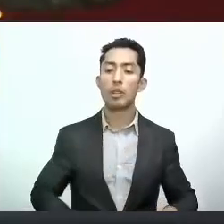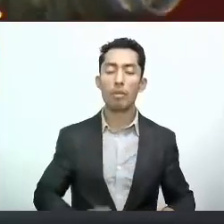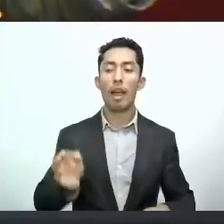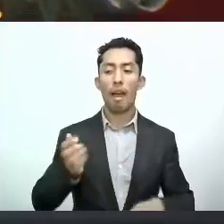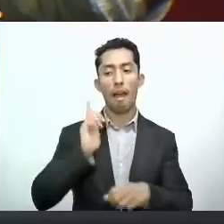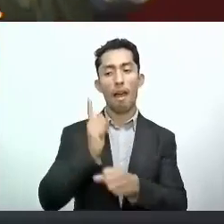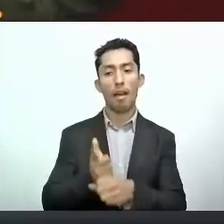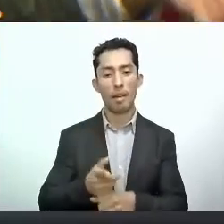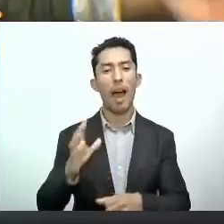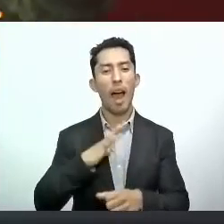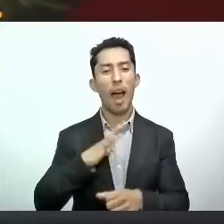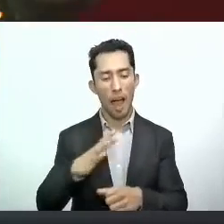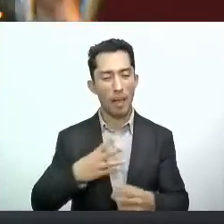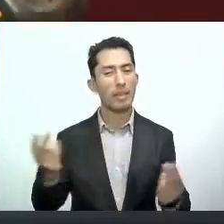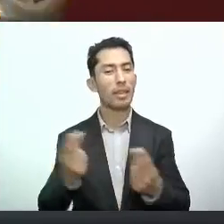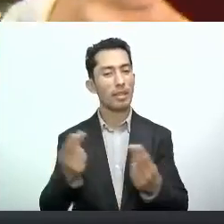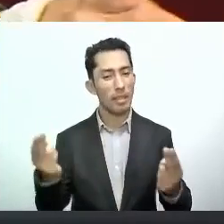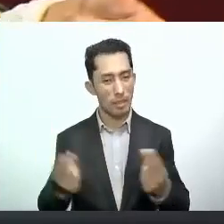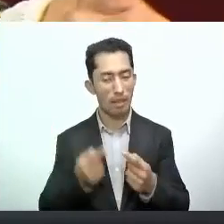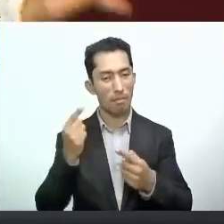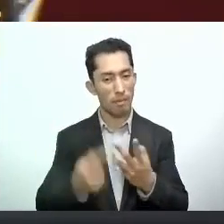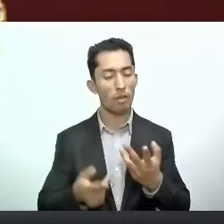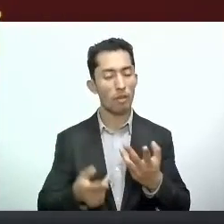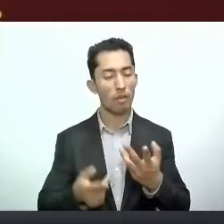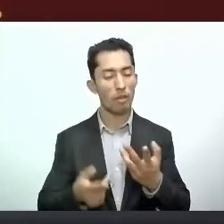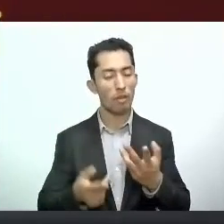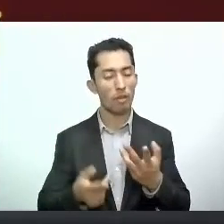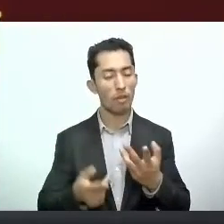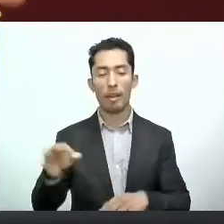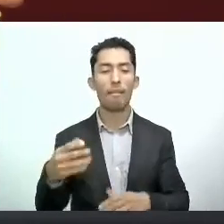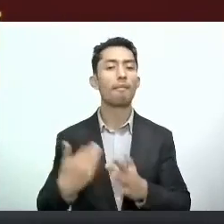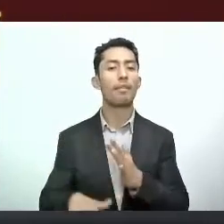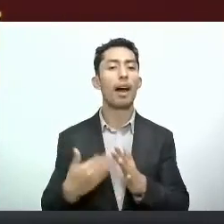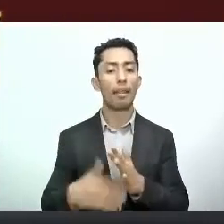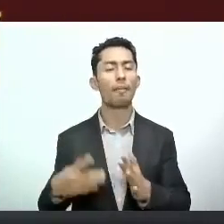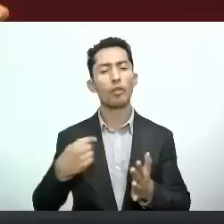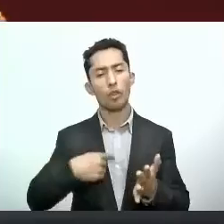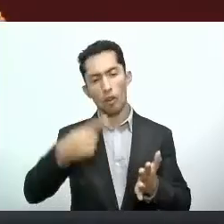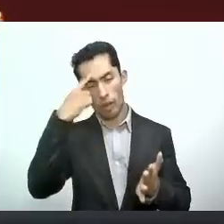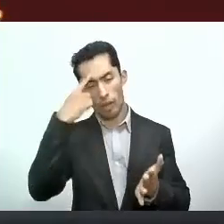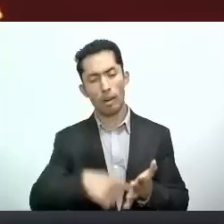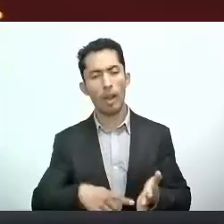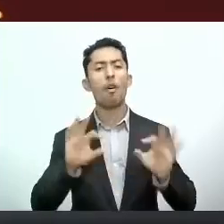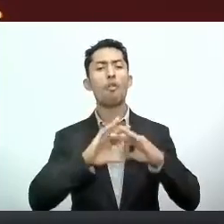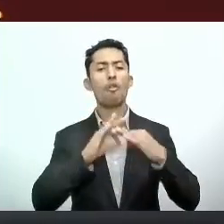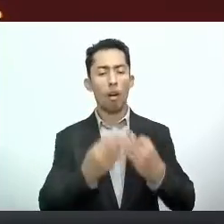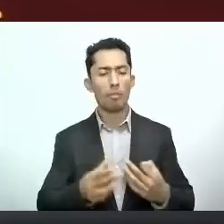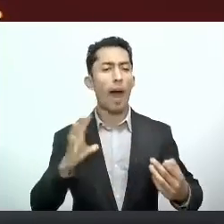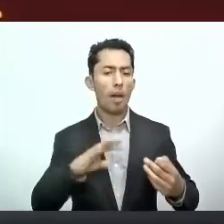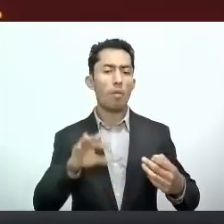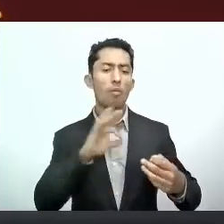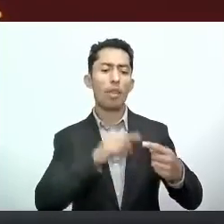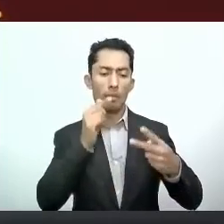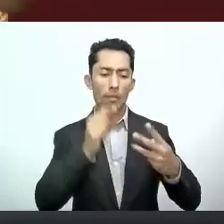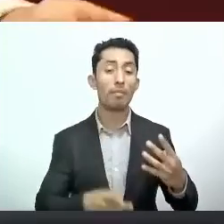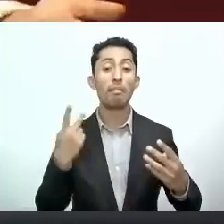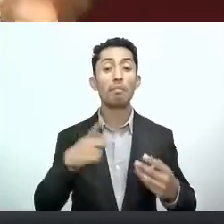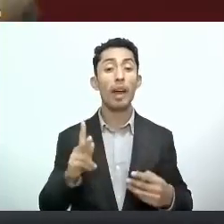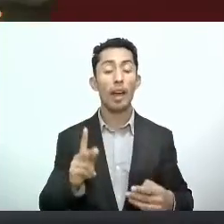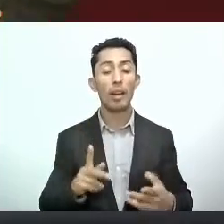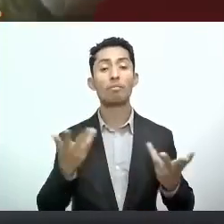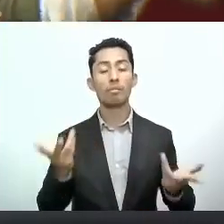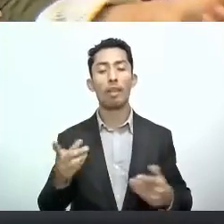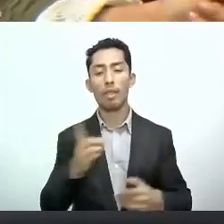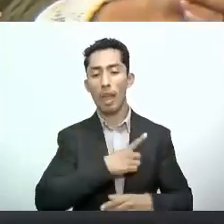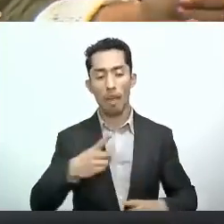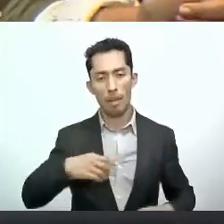ciertas necesidades con respecto al Poder Judicial Federal. Creo que maneras siempre las va a haber, pero ahora sí que hay que pensar